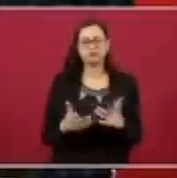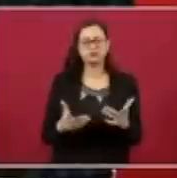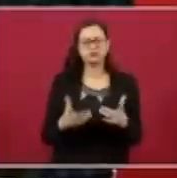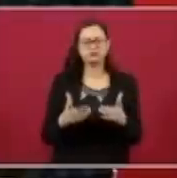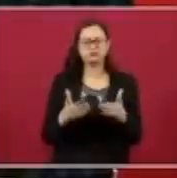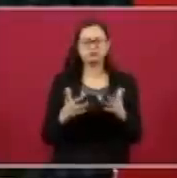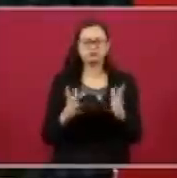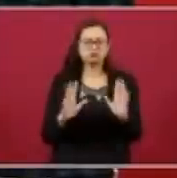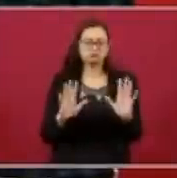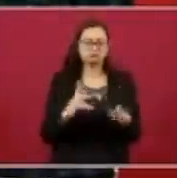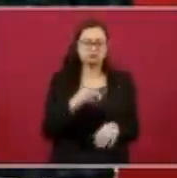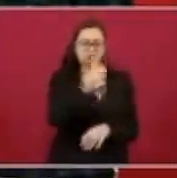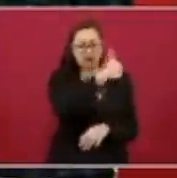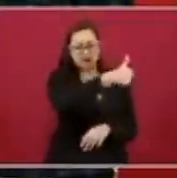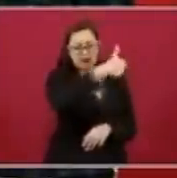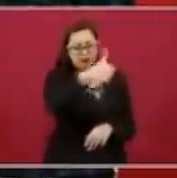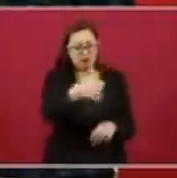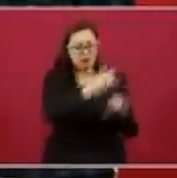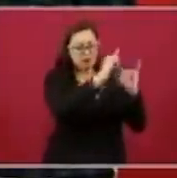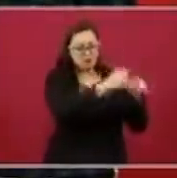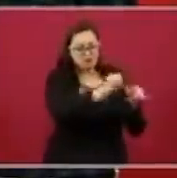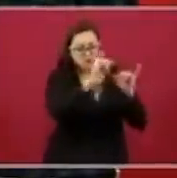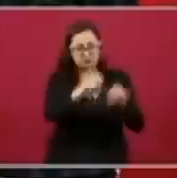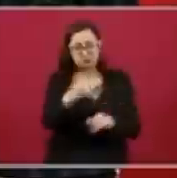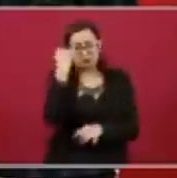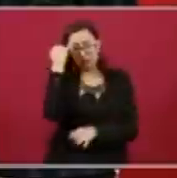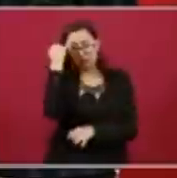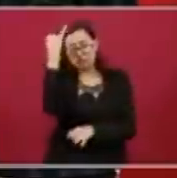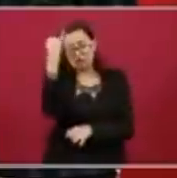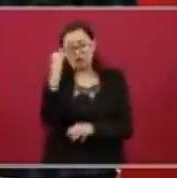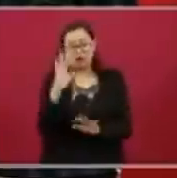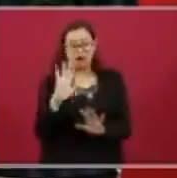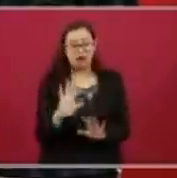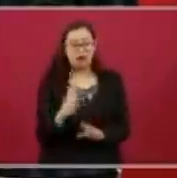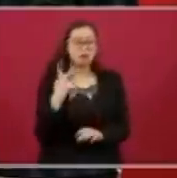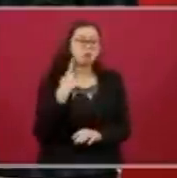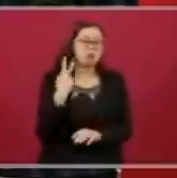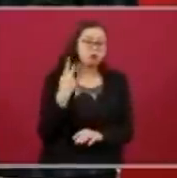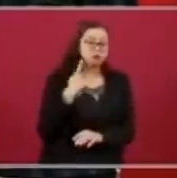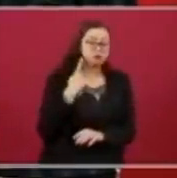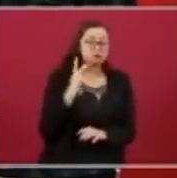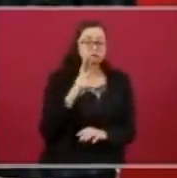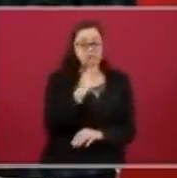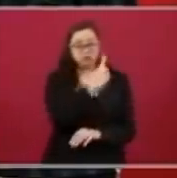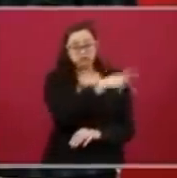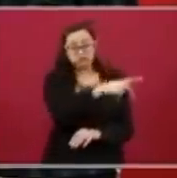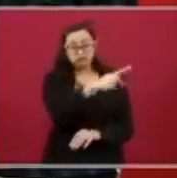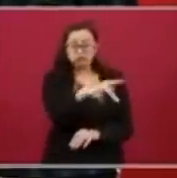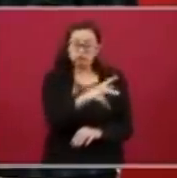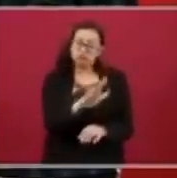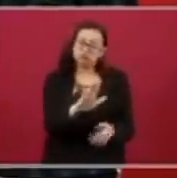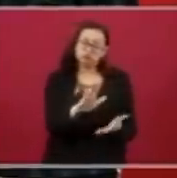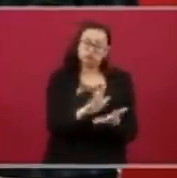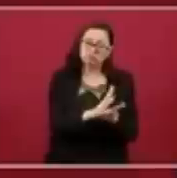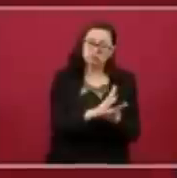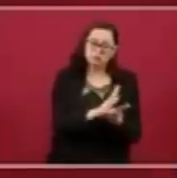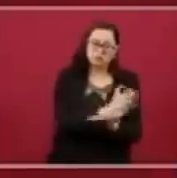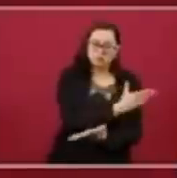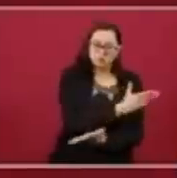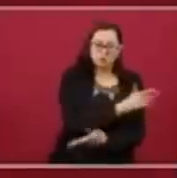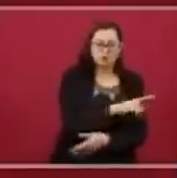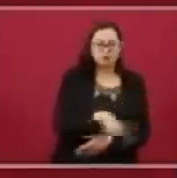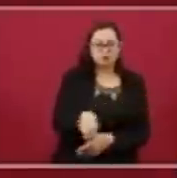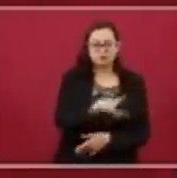posturas personales, ideológicas, políticas. Es el servicio